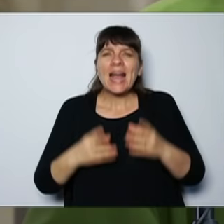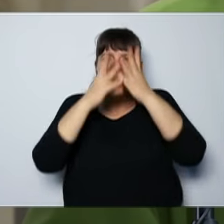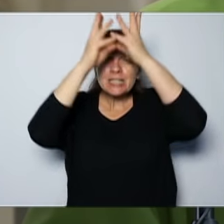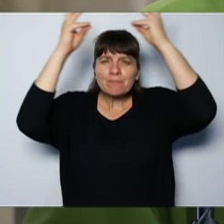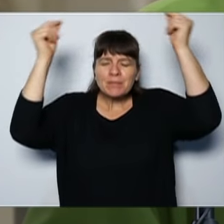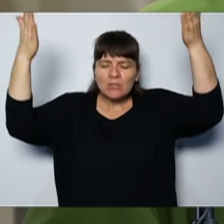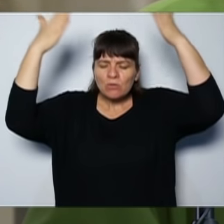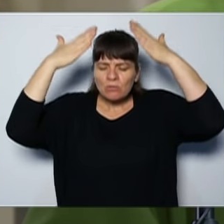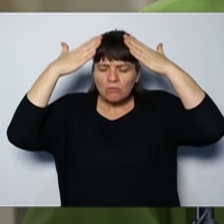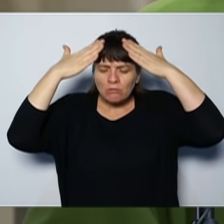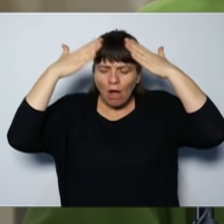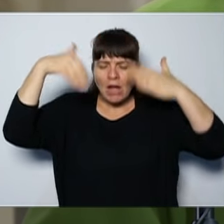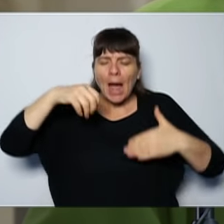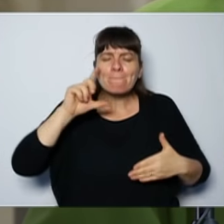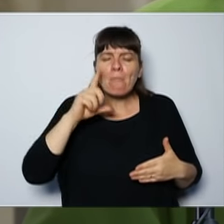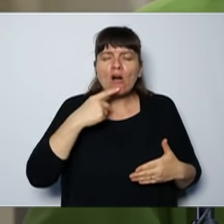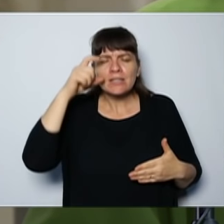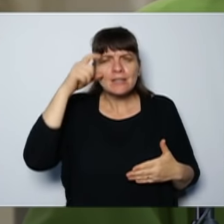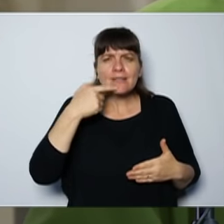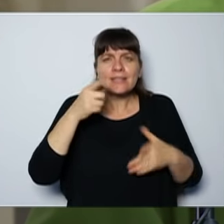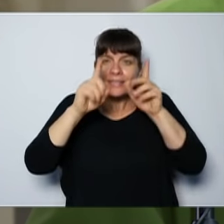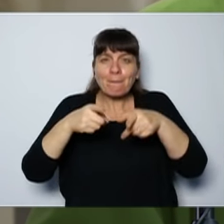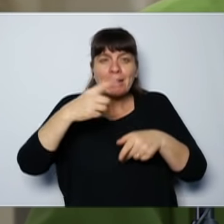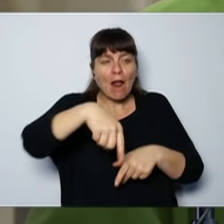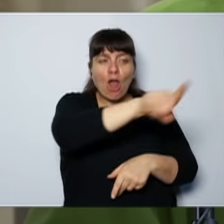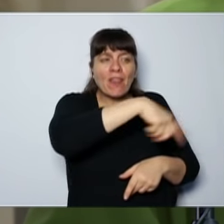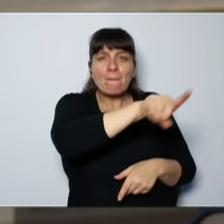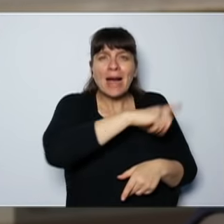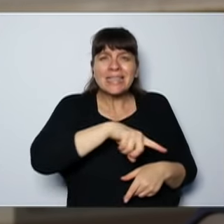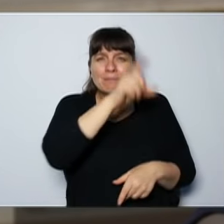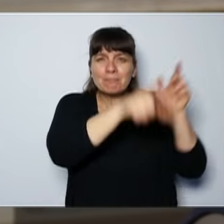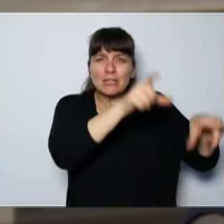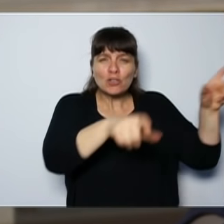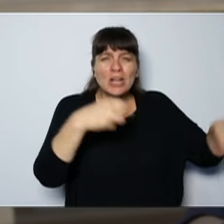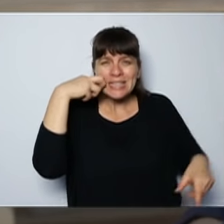desciende sobre Moisés y sobre los demás ancianos.